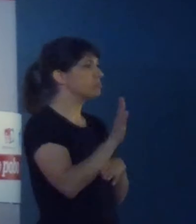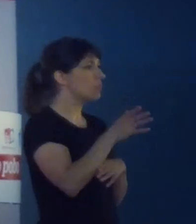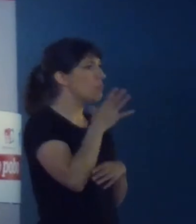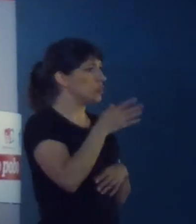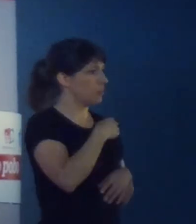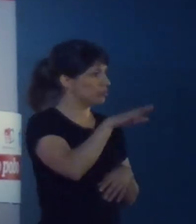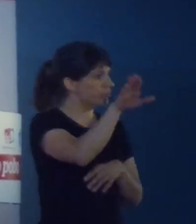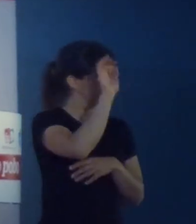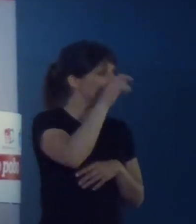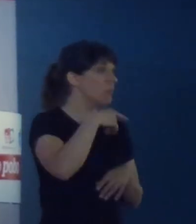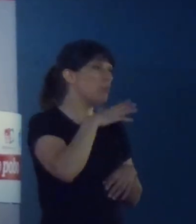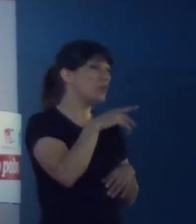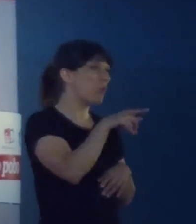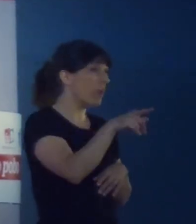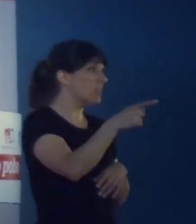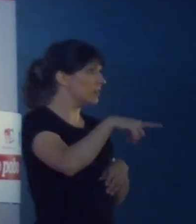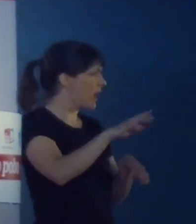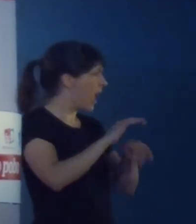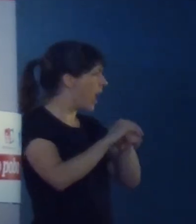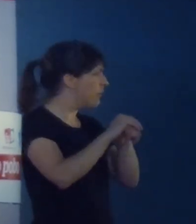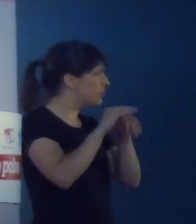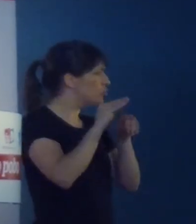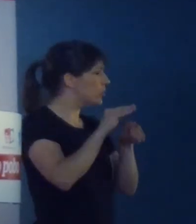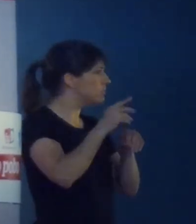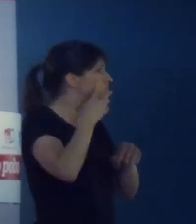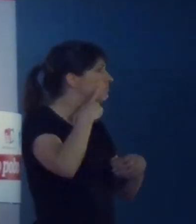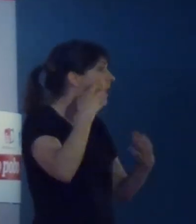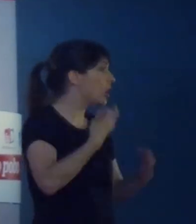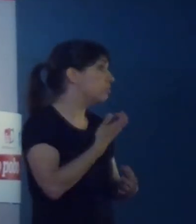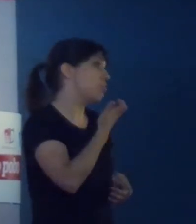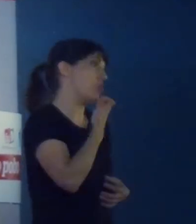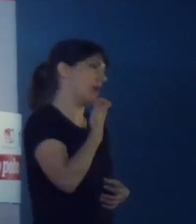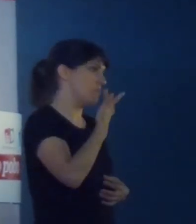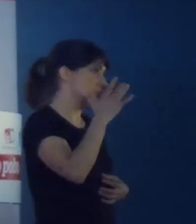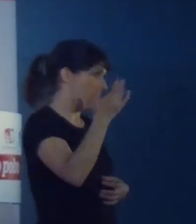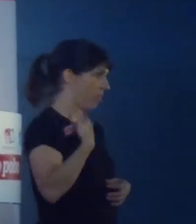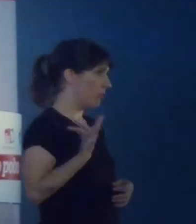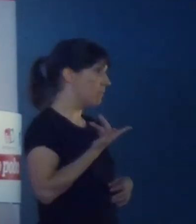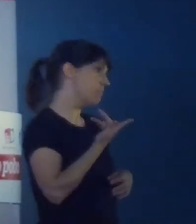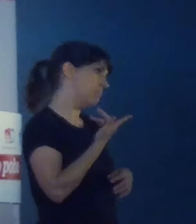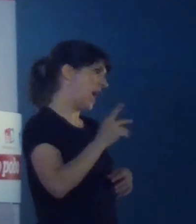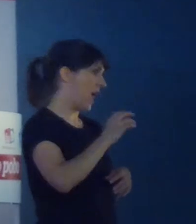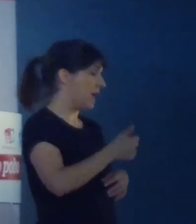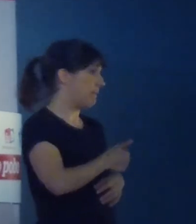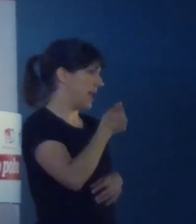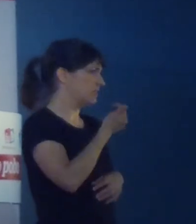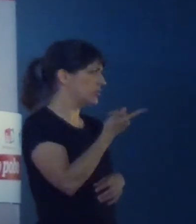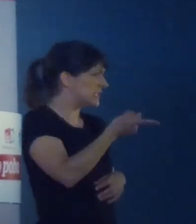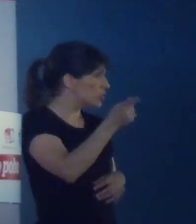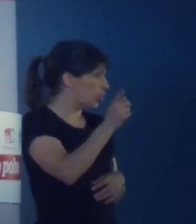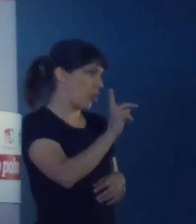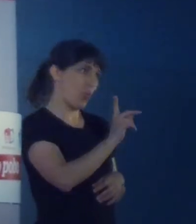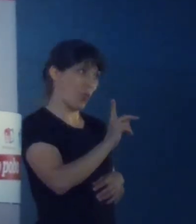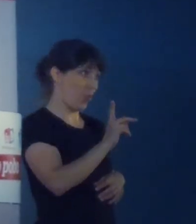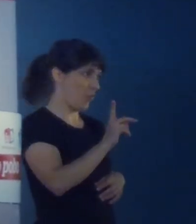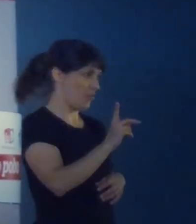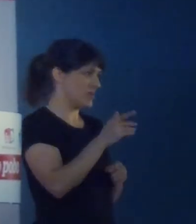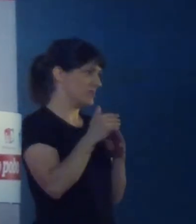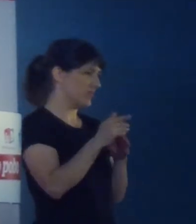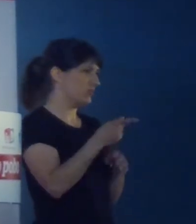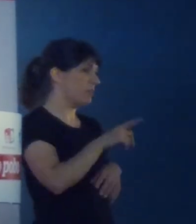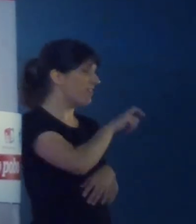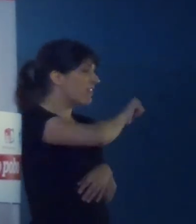súas amistades máis que perigosas con Marcial Dorado en company, que non era el só, esas